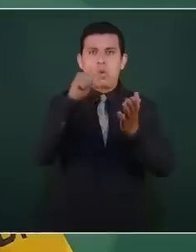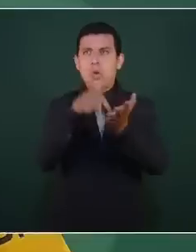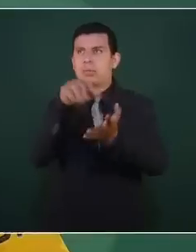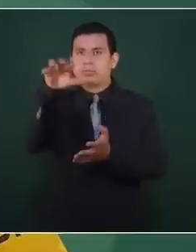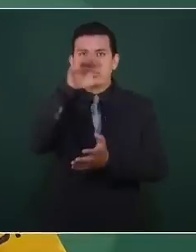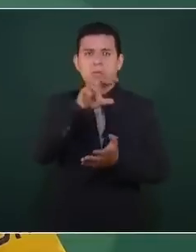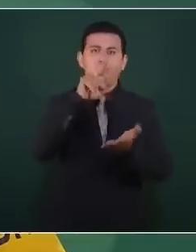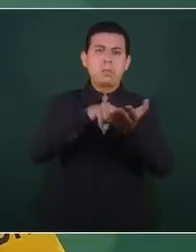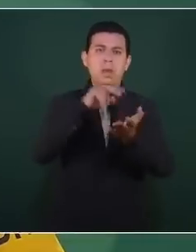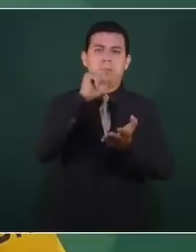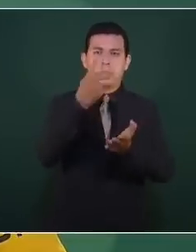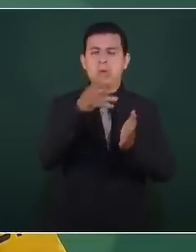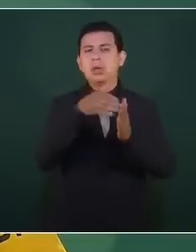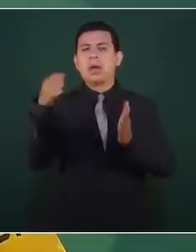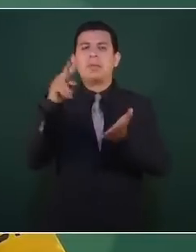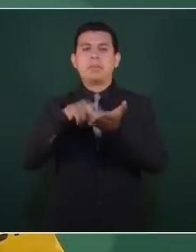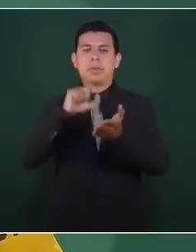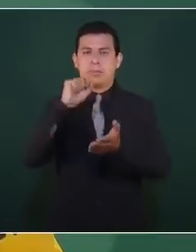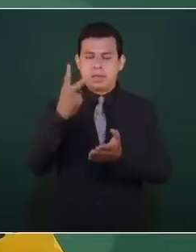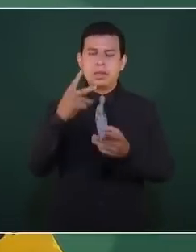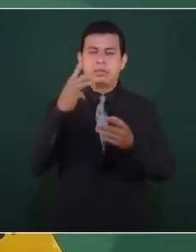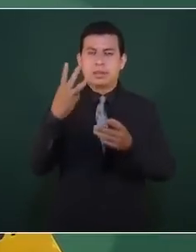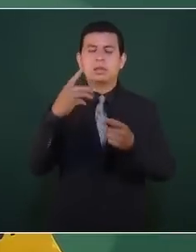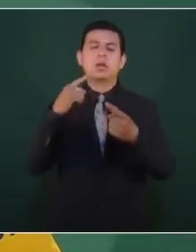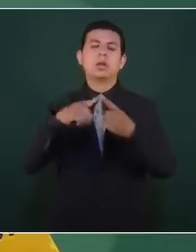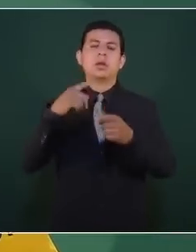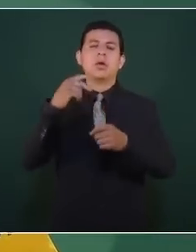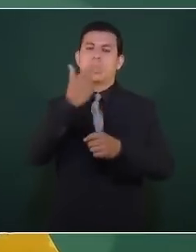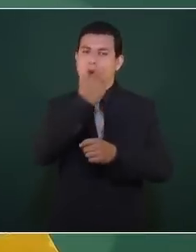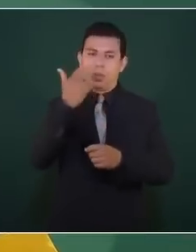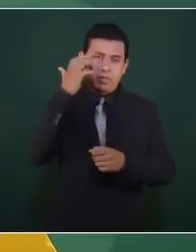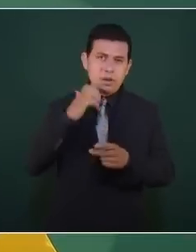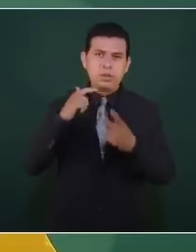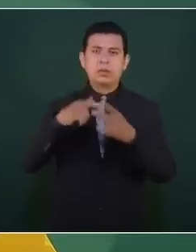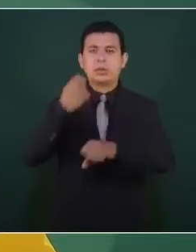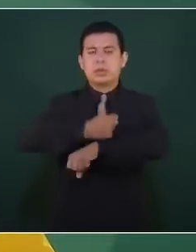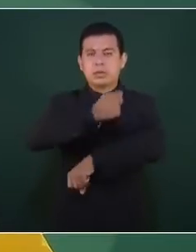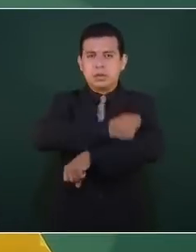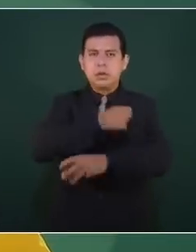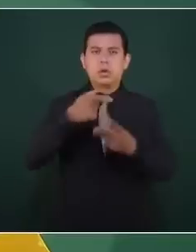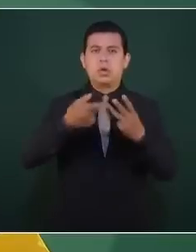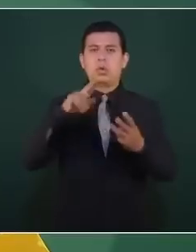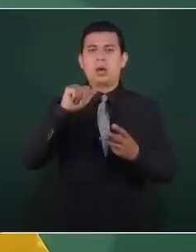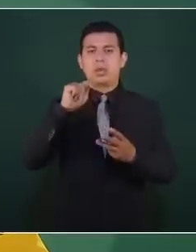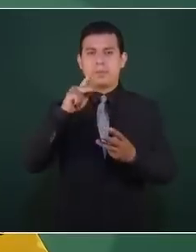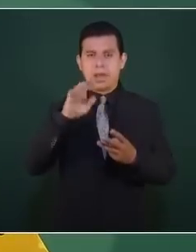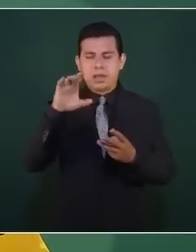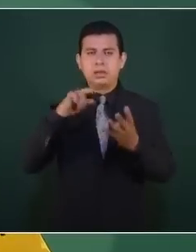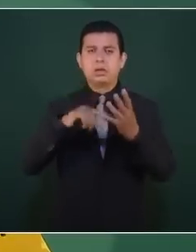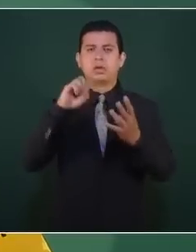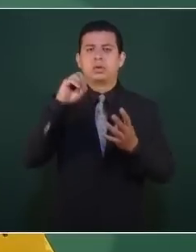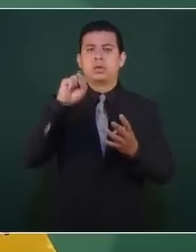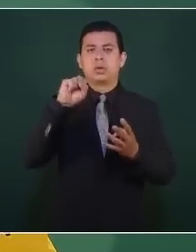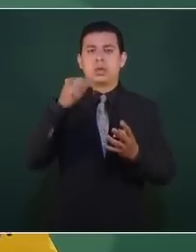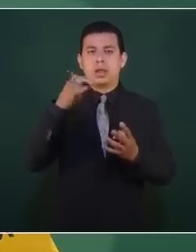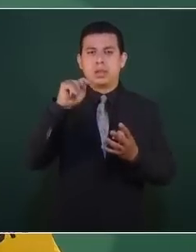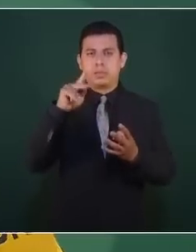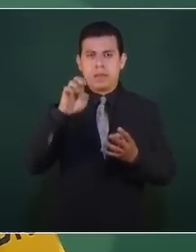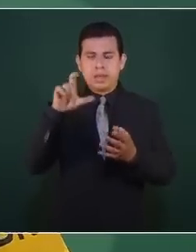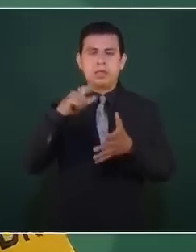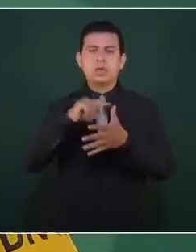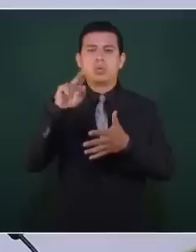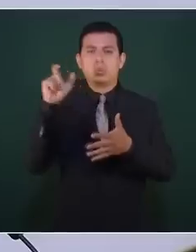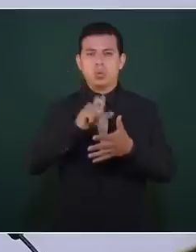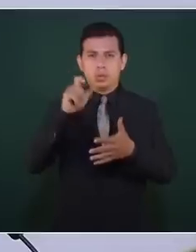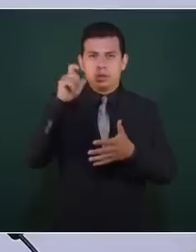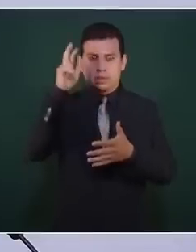que serían en Huajuapan, Tlaxiaco, Nochistlán, Huautepec, Soyaltepec, Tustepec,